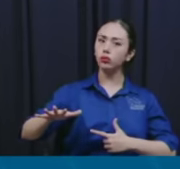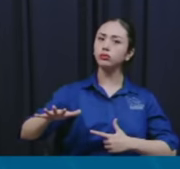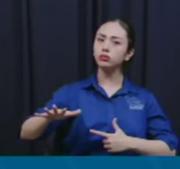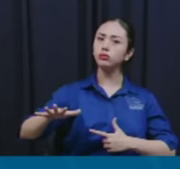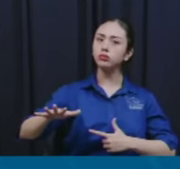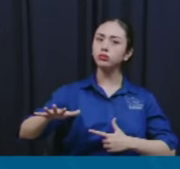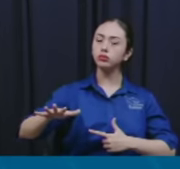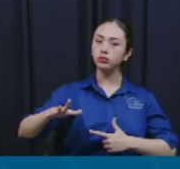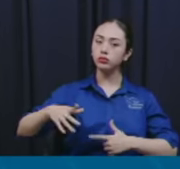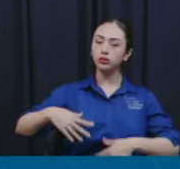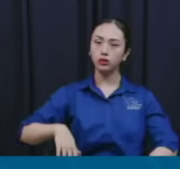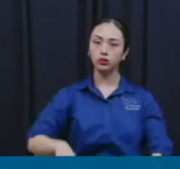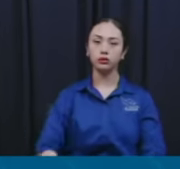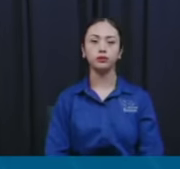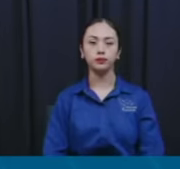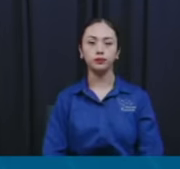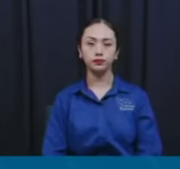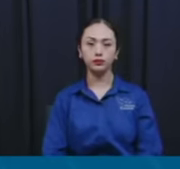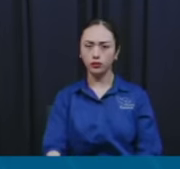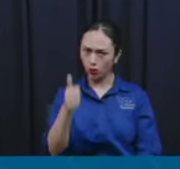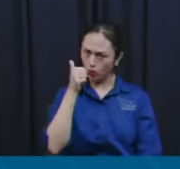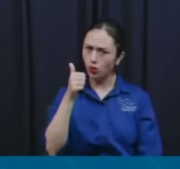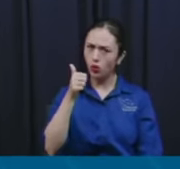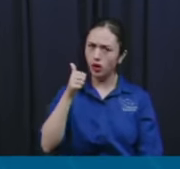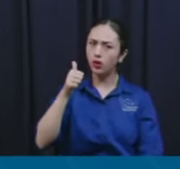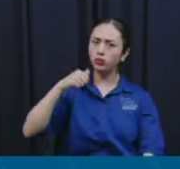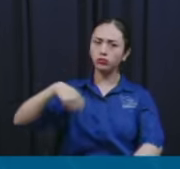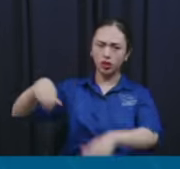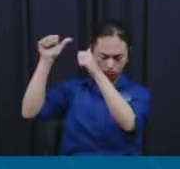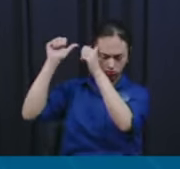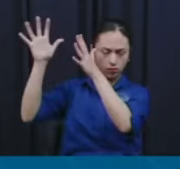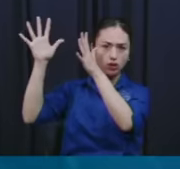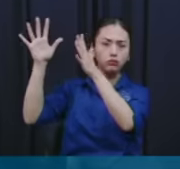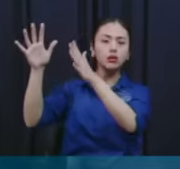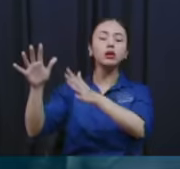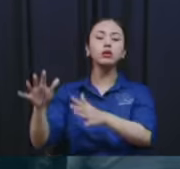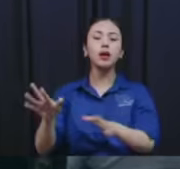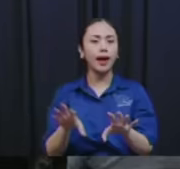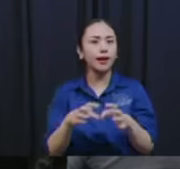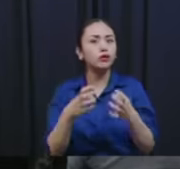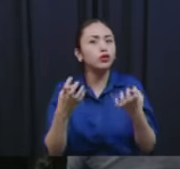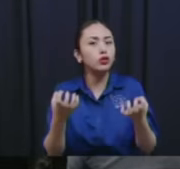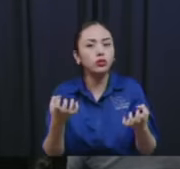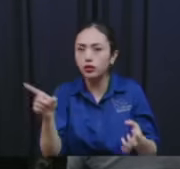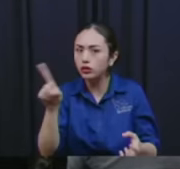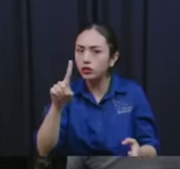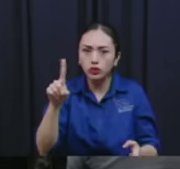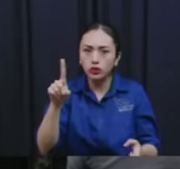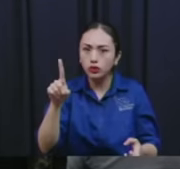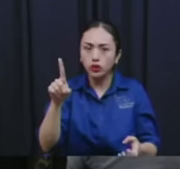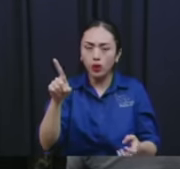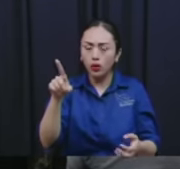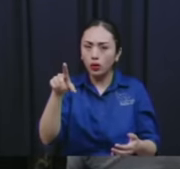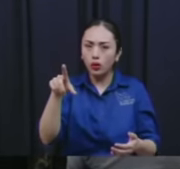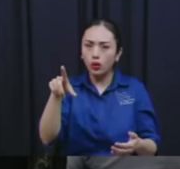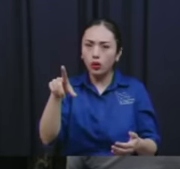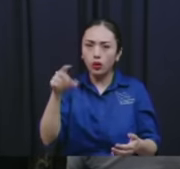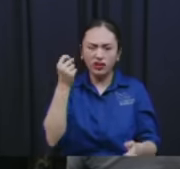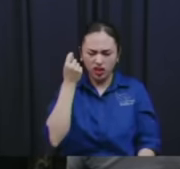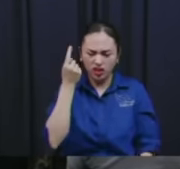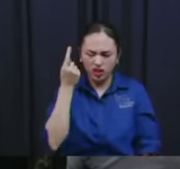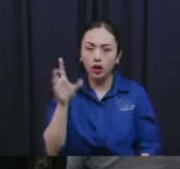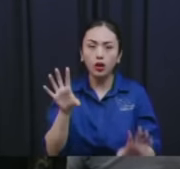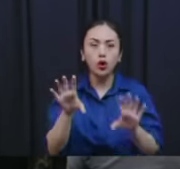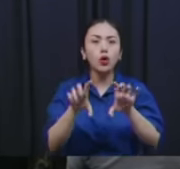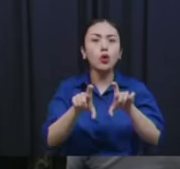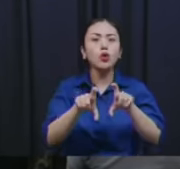almoada Entonces ellos decían cómo es posible que los palestinos los hayan atacado y ellos no supieran